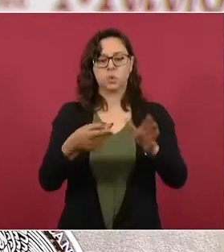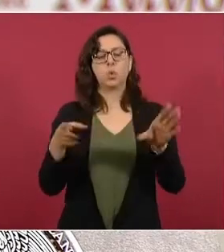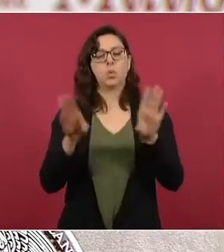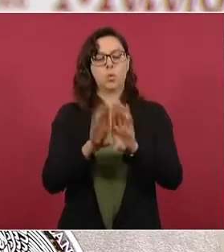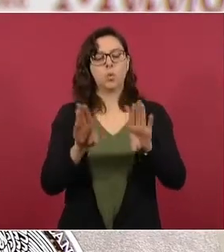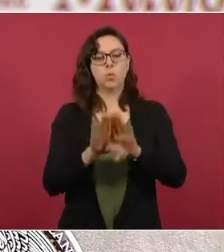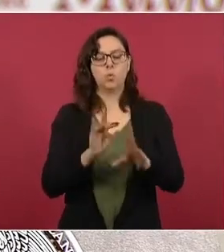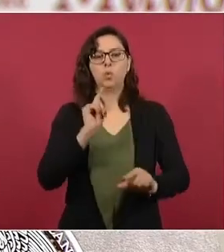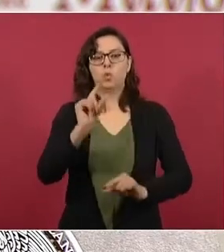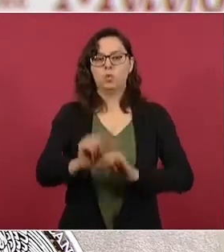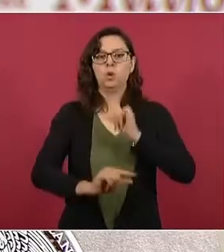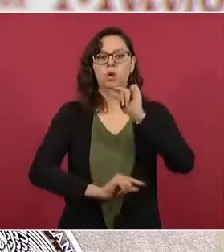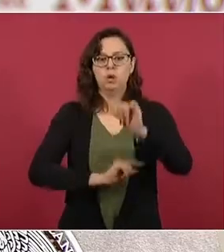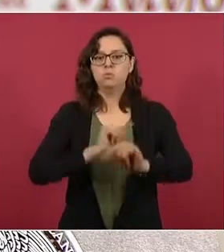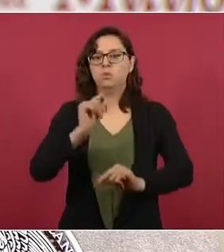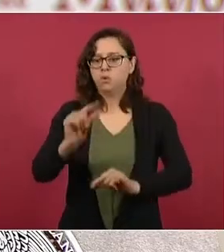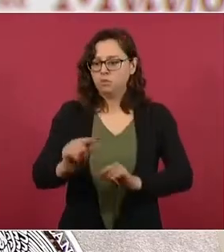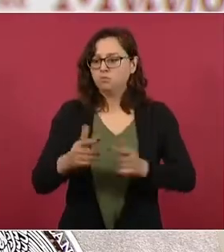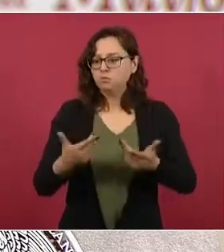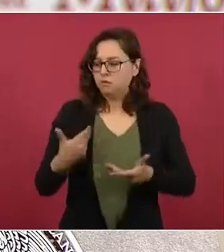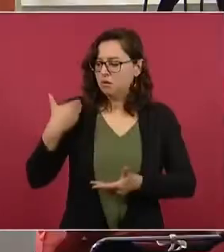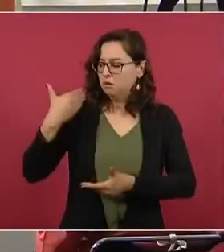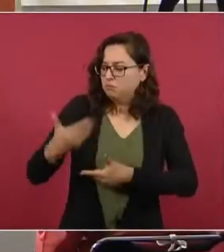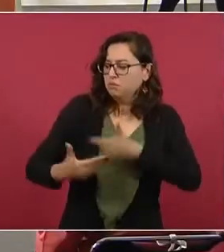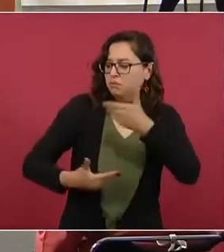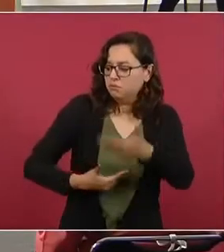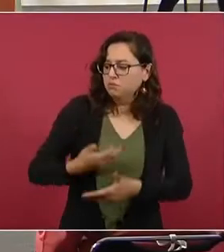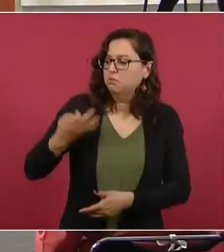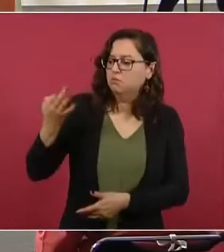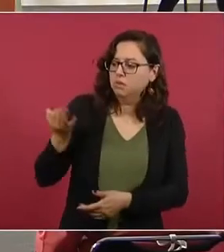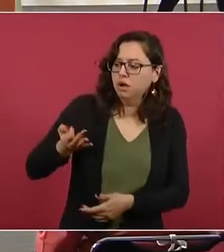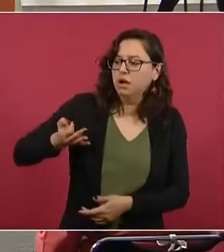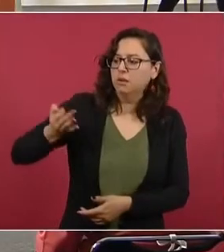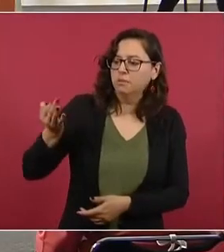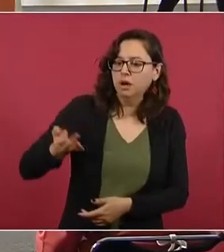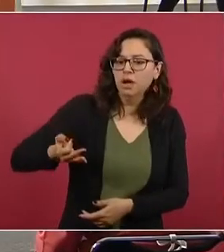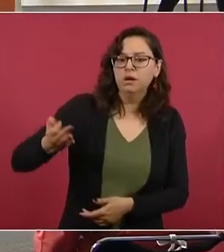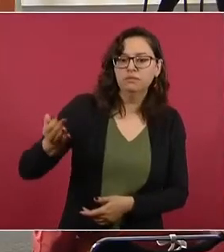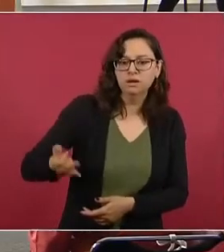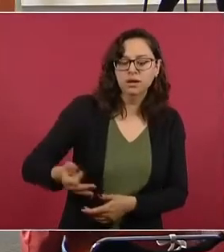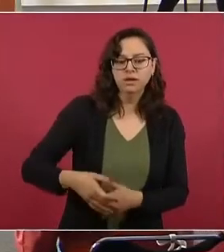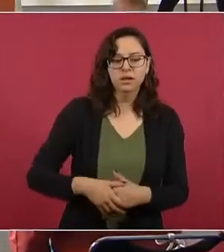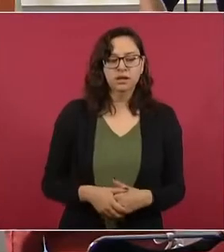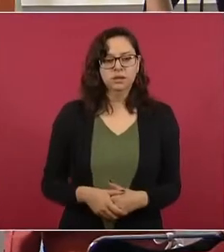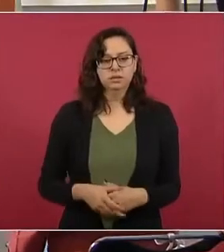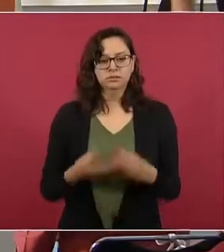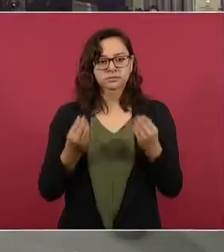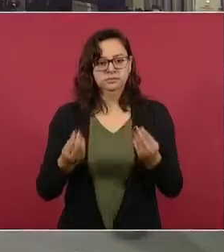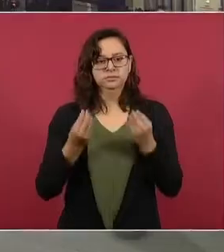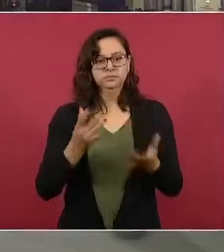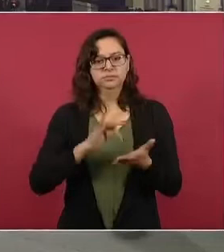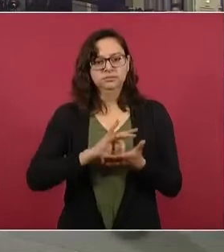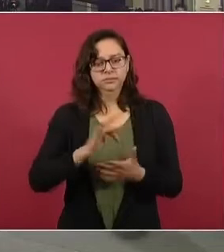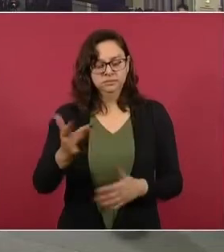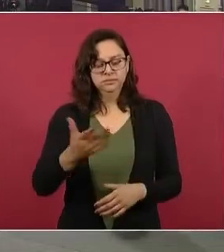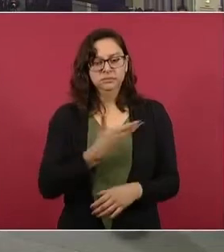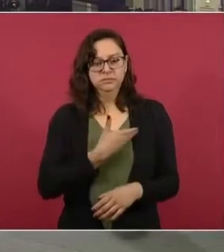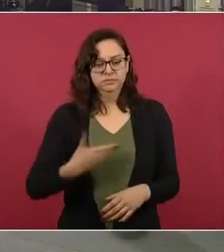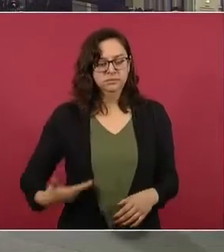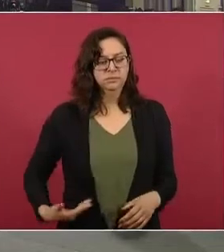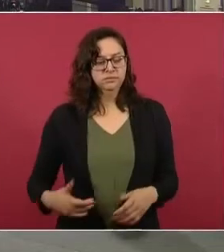pueden constatar que lo que hemos dicho que va a ocurrir, ocurre. Gracias. Gracias, señor